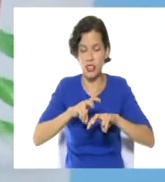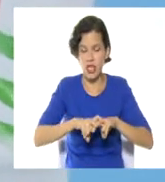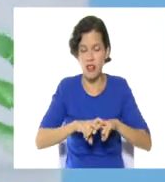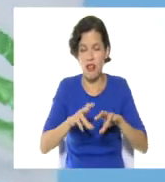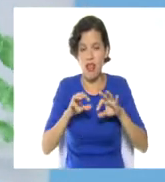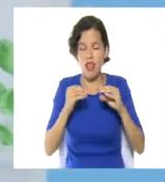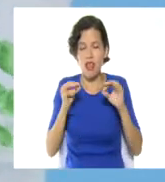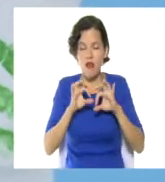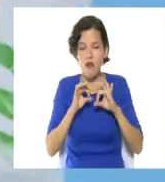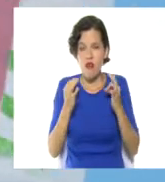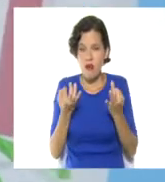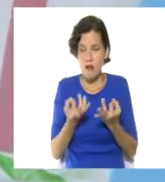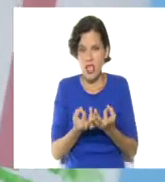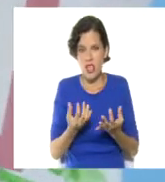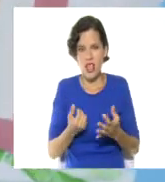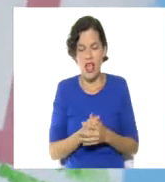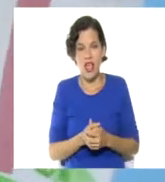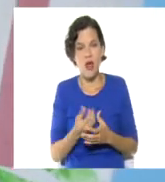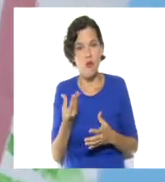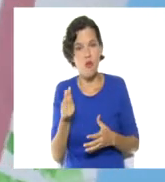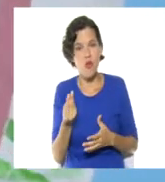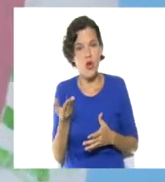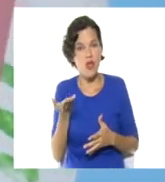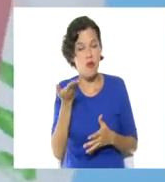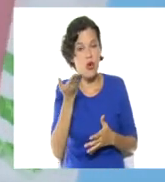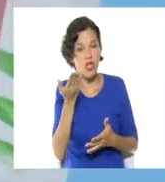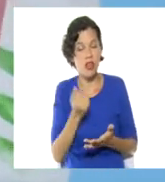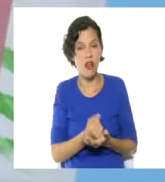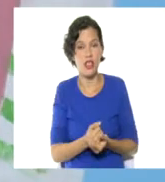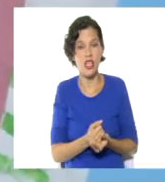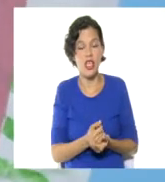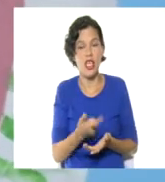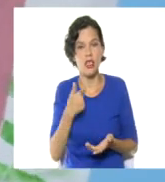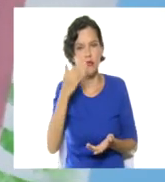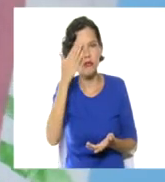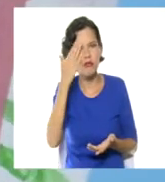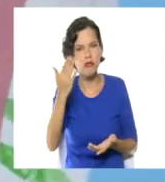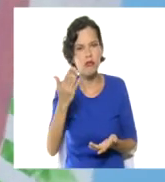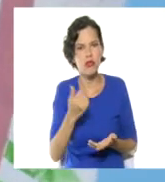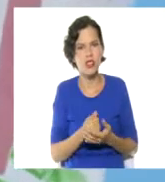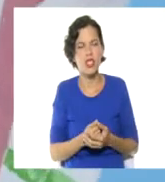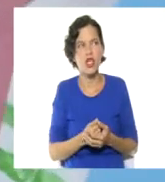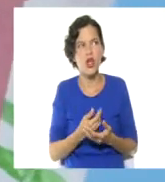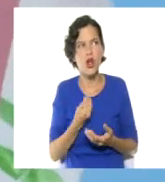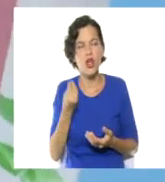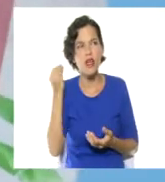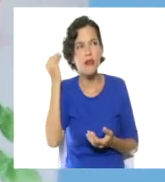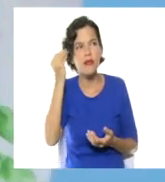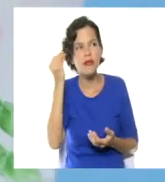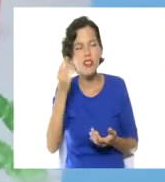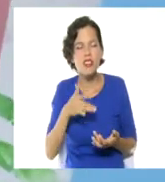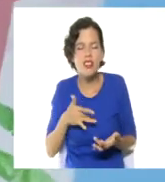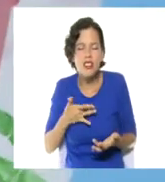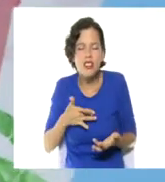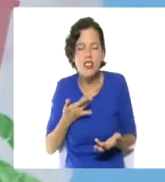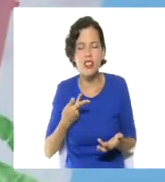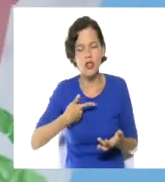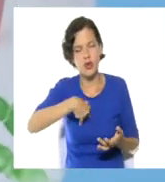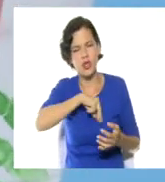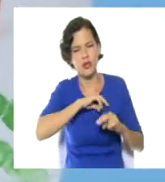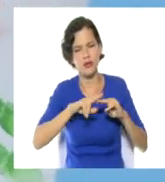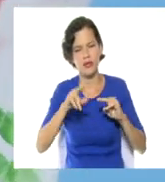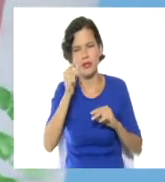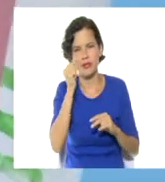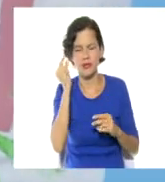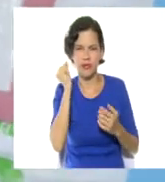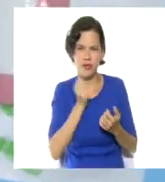en familia. Es muy importante que tomemos en cuenta los anhelos del corazón de nuestros niños y niñas